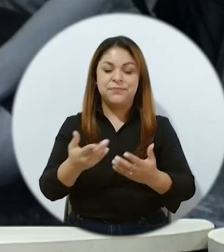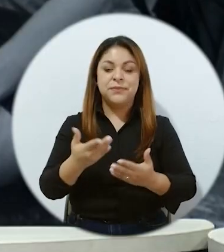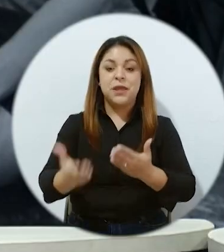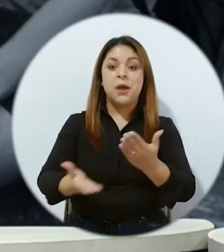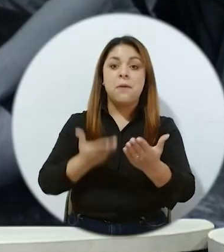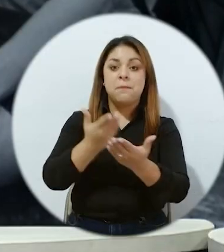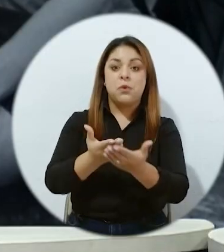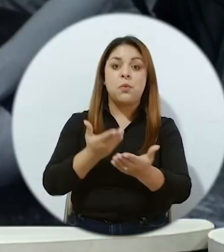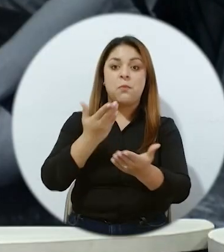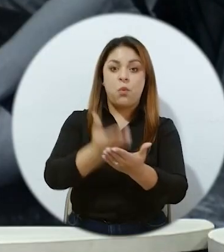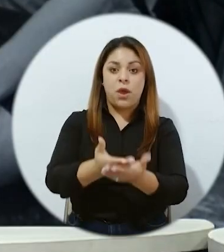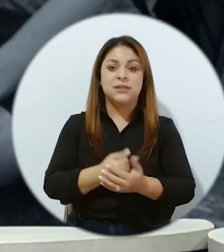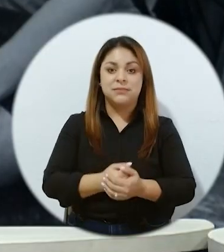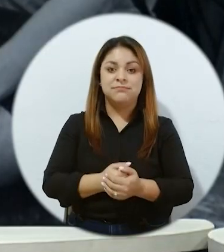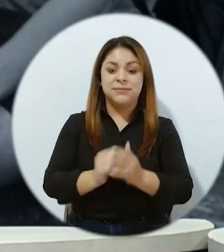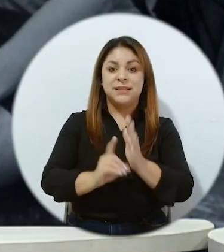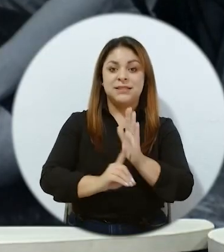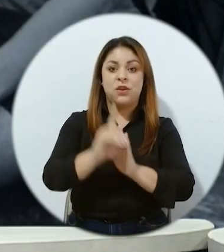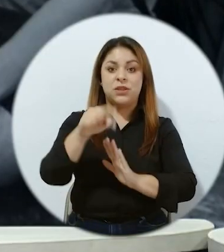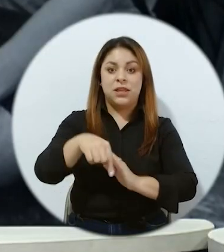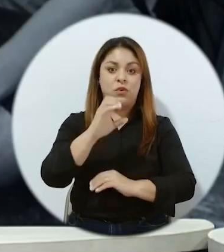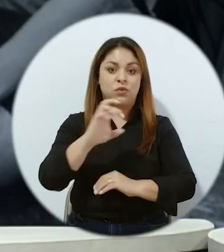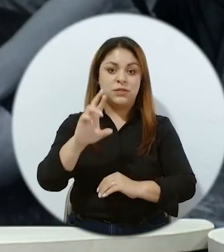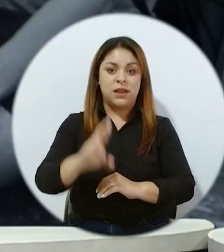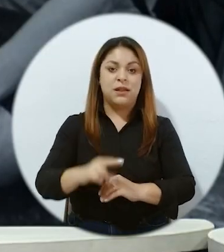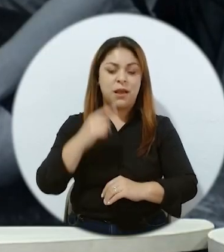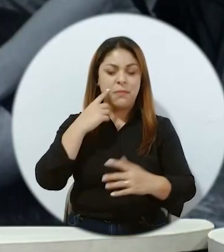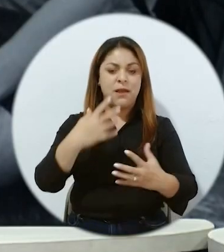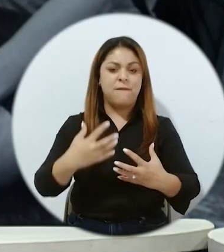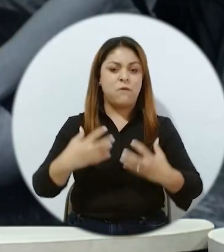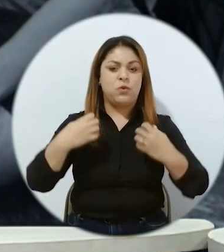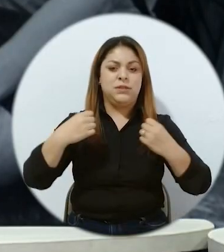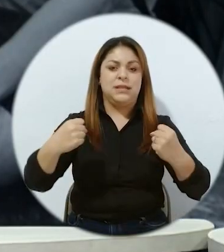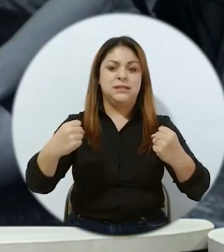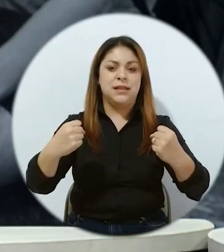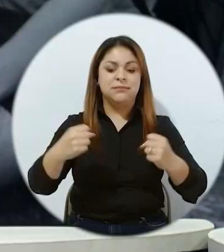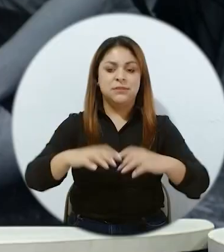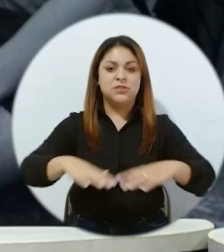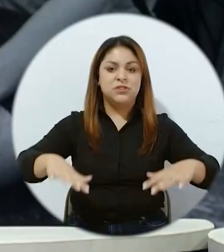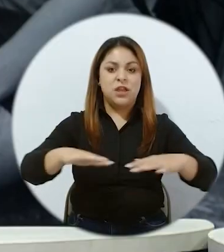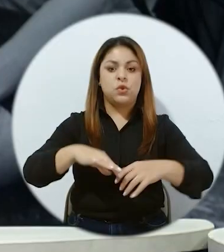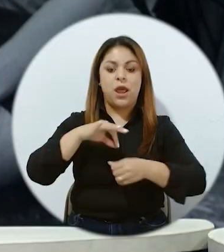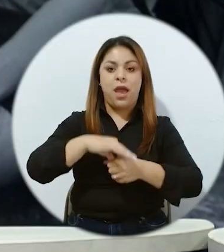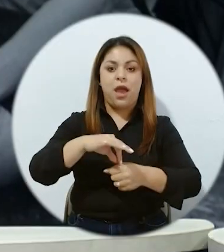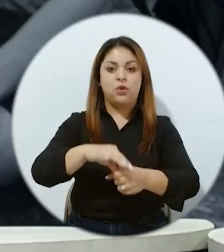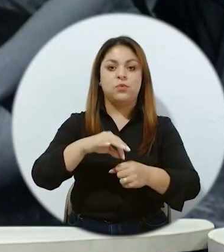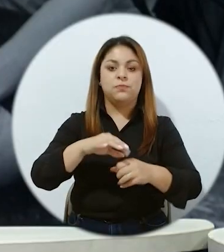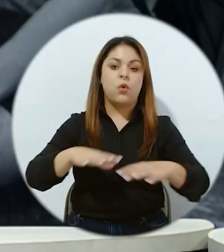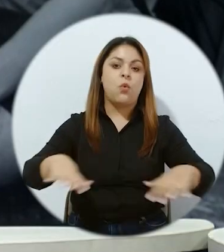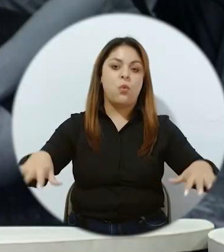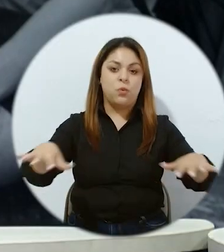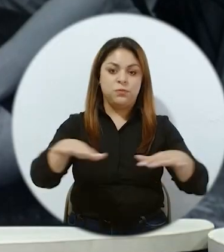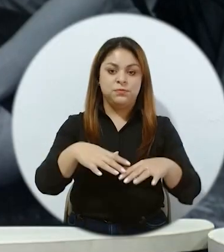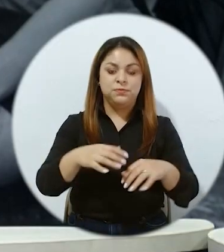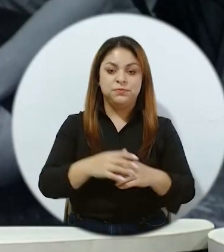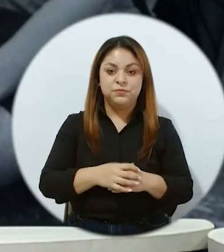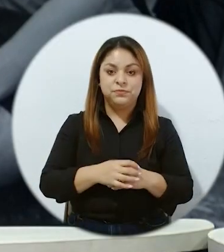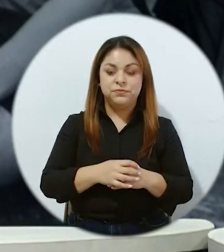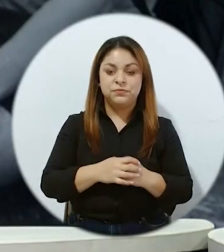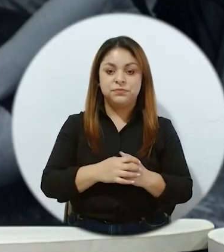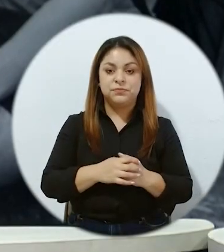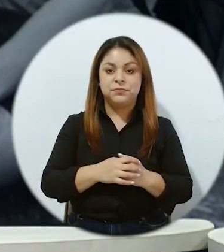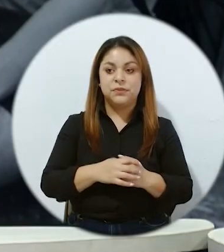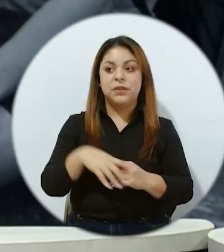las propuestas que se están desarrollando en Costa Rica para fortalecer el sector agroecológico. Bueno,